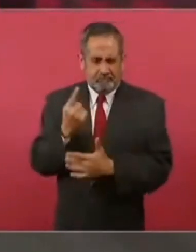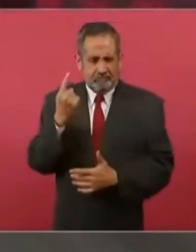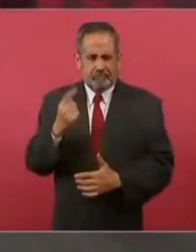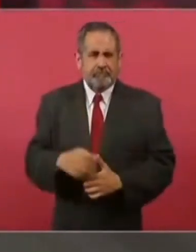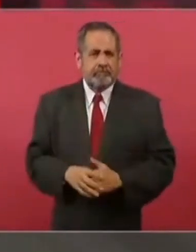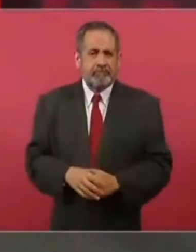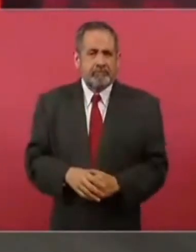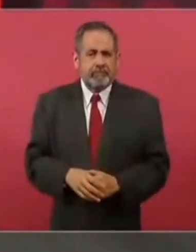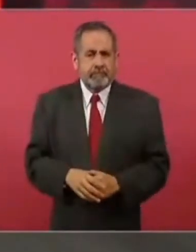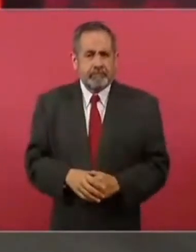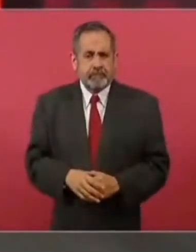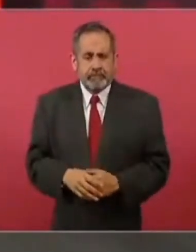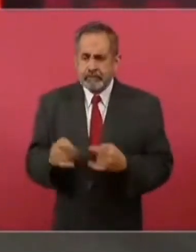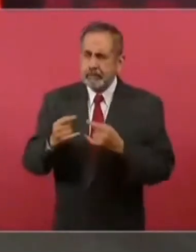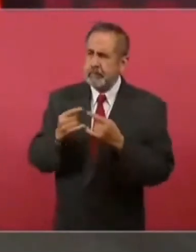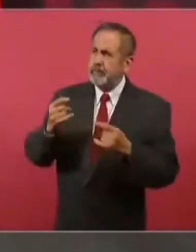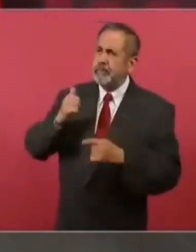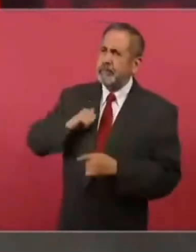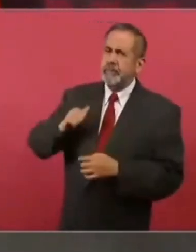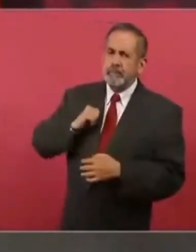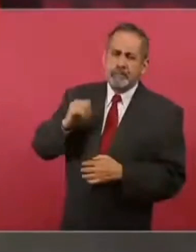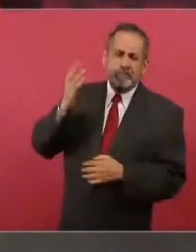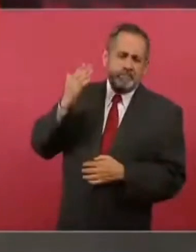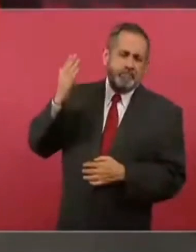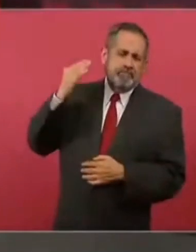de nuestro pasado